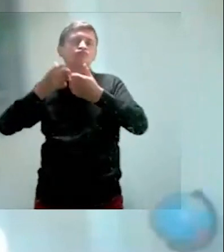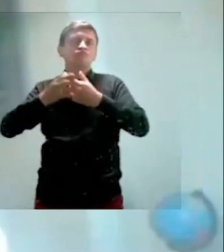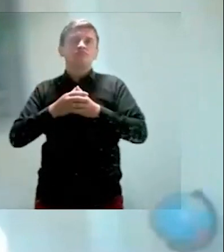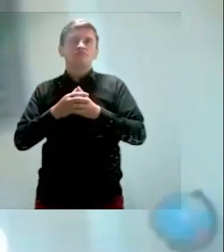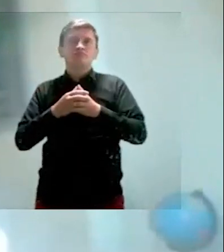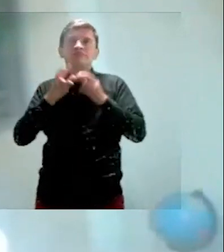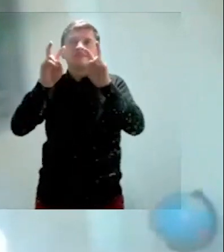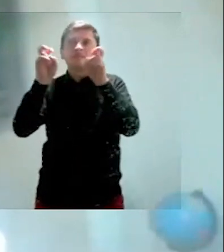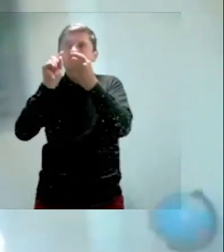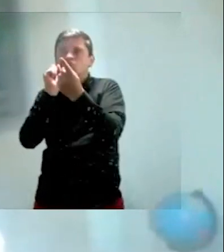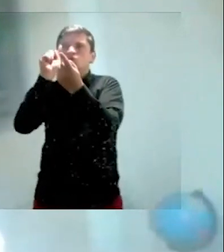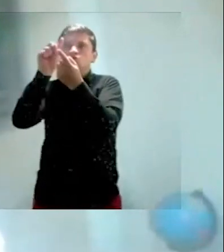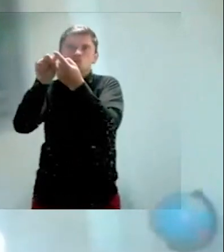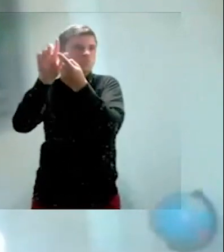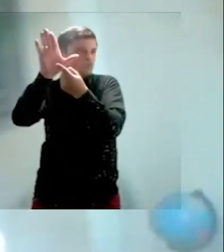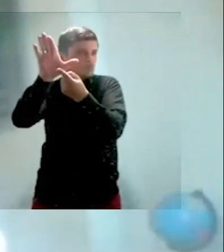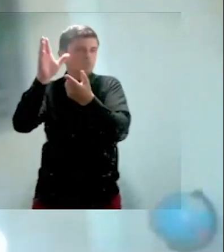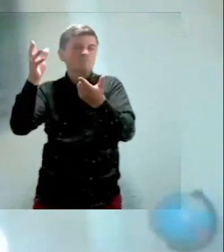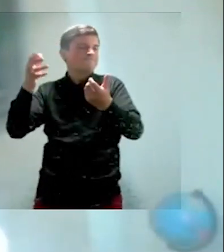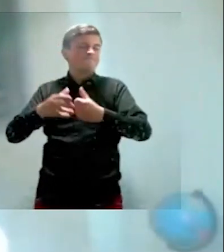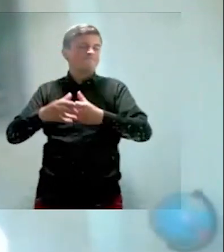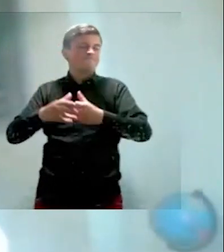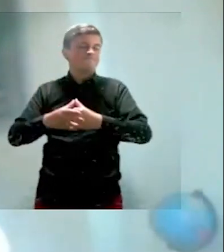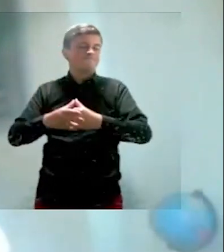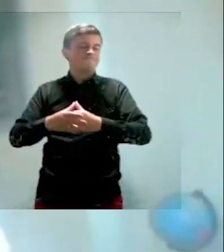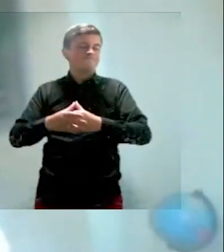de estos test que no funcionaron en su momento.